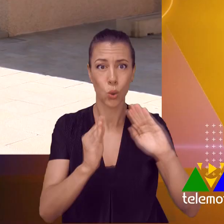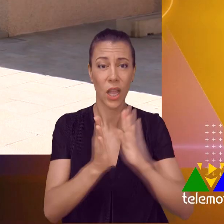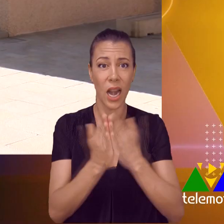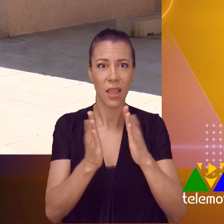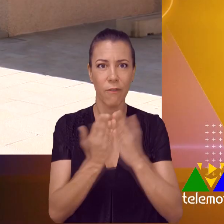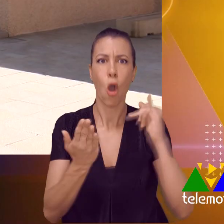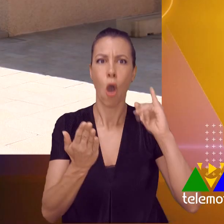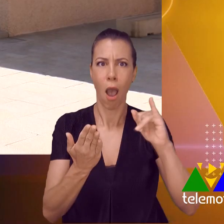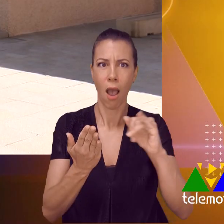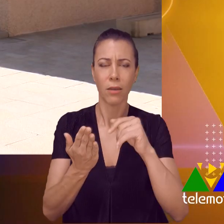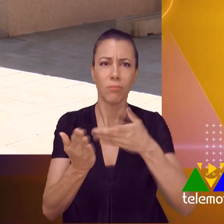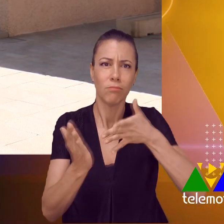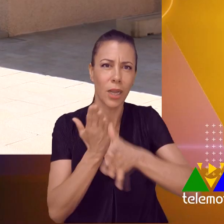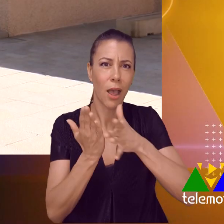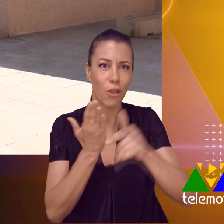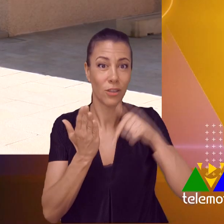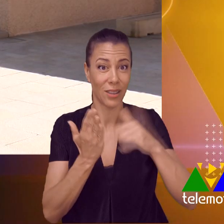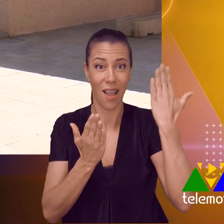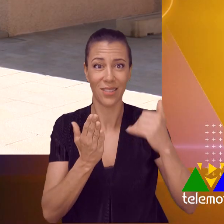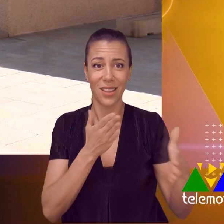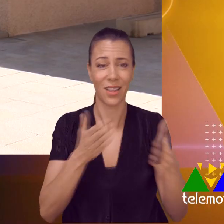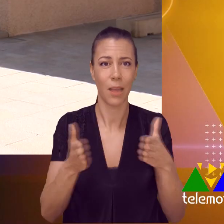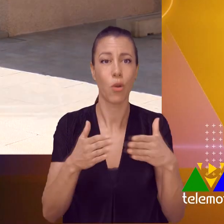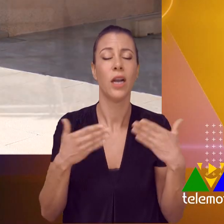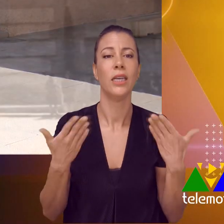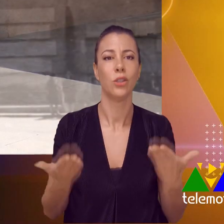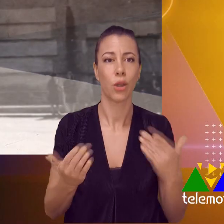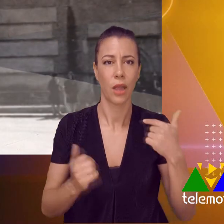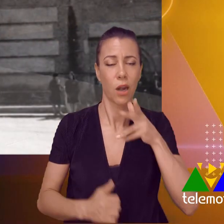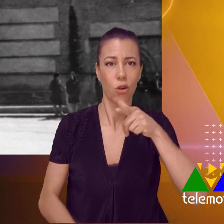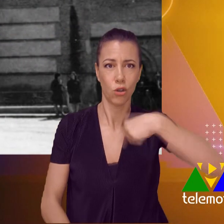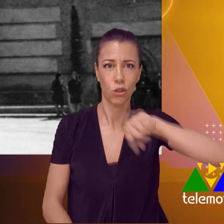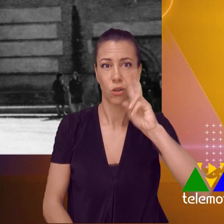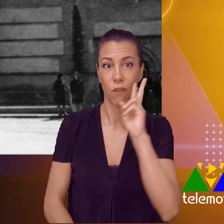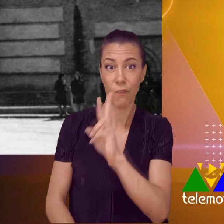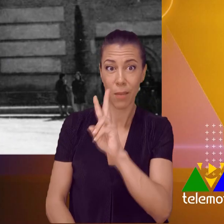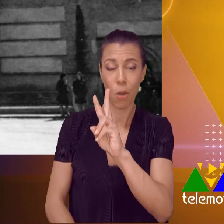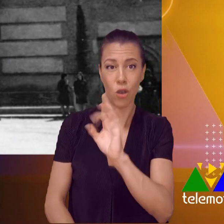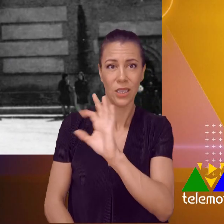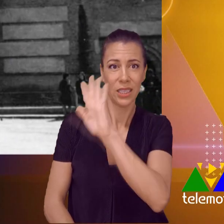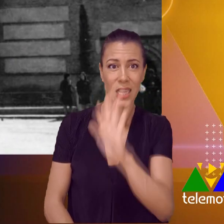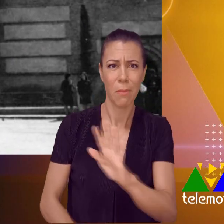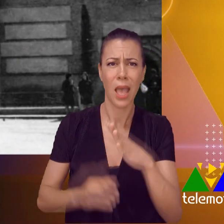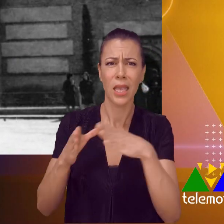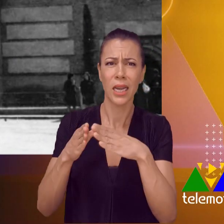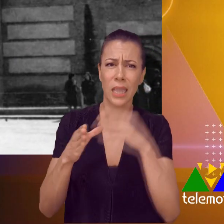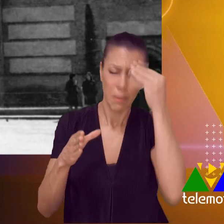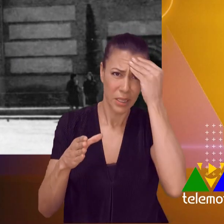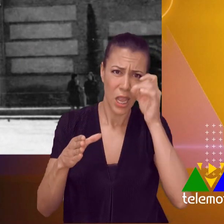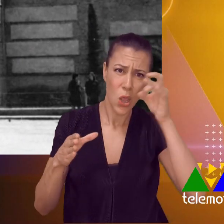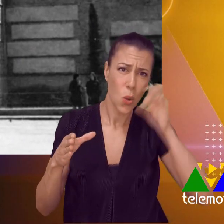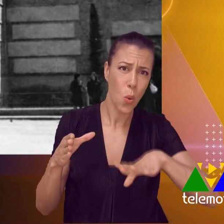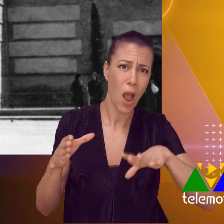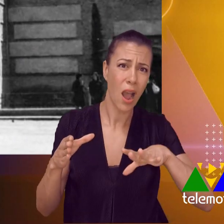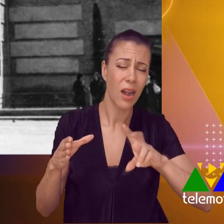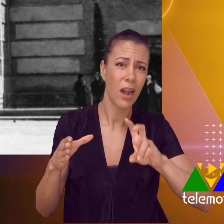de la época. Cuando nosotros contemplamos hoy esta imagen de la iglesia, no es la misma que